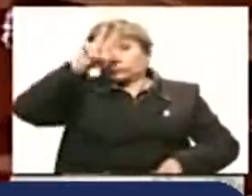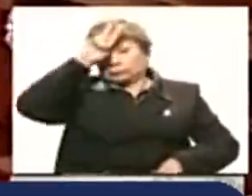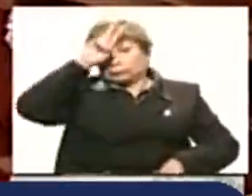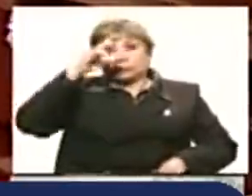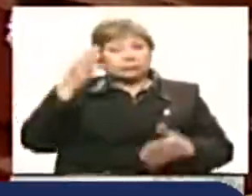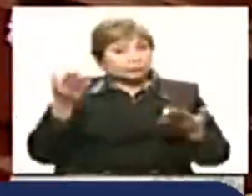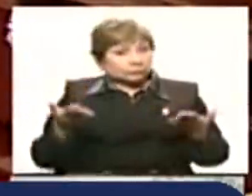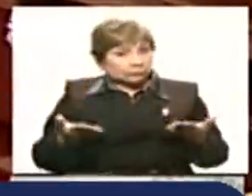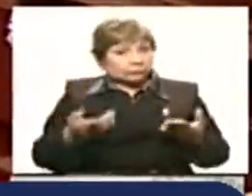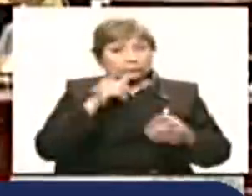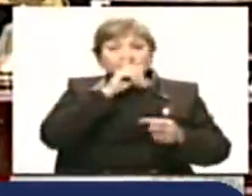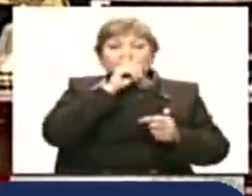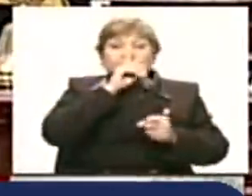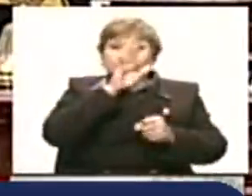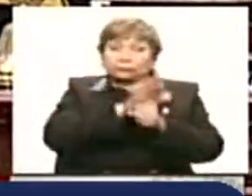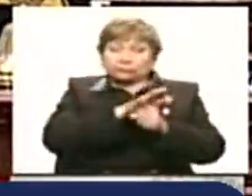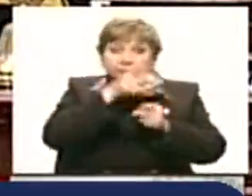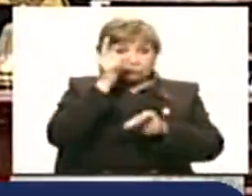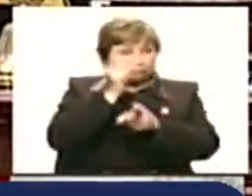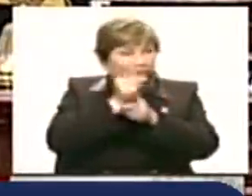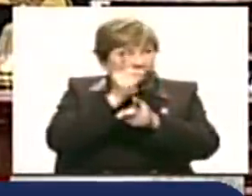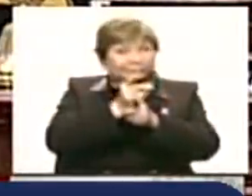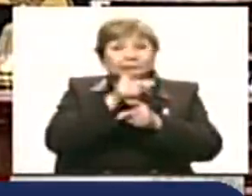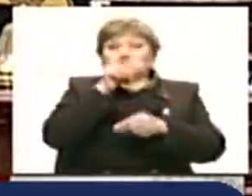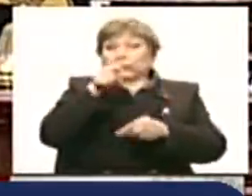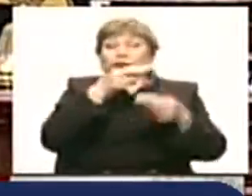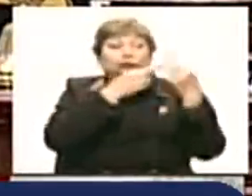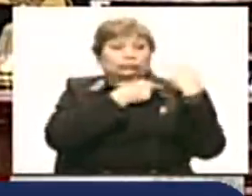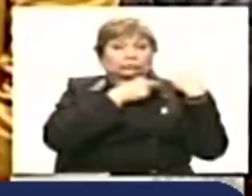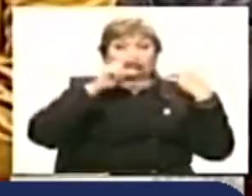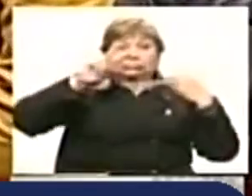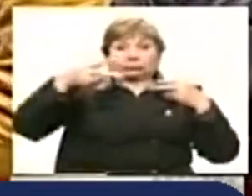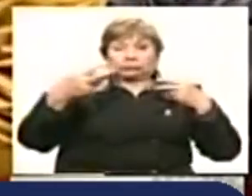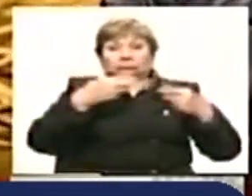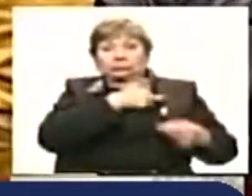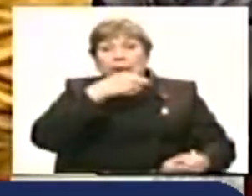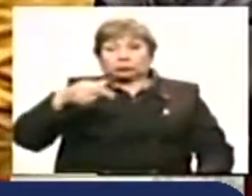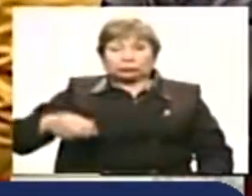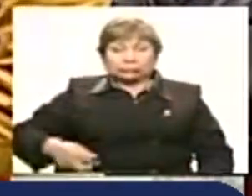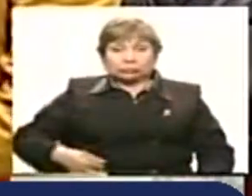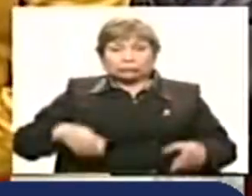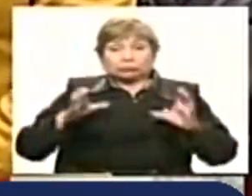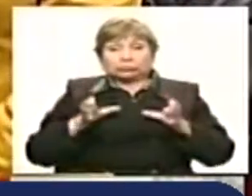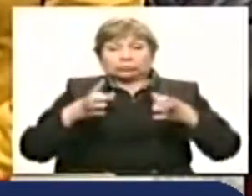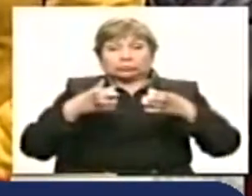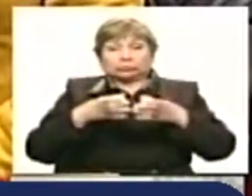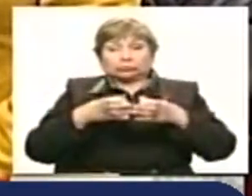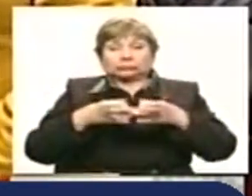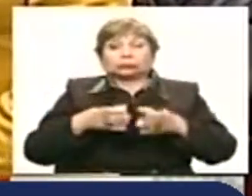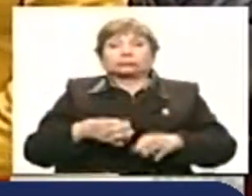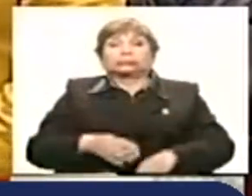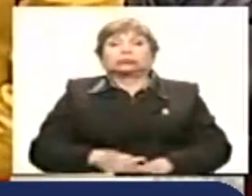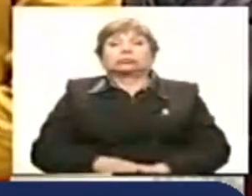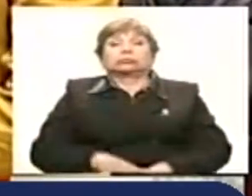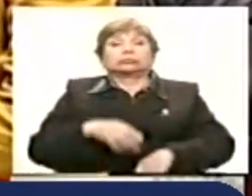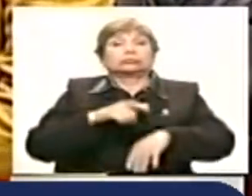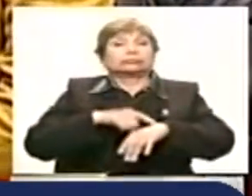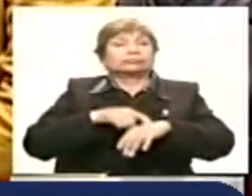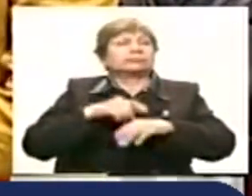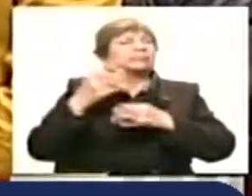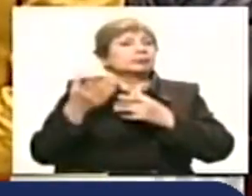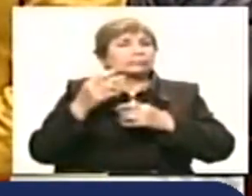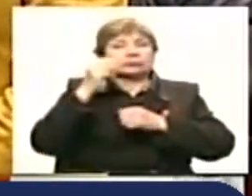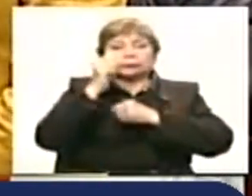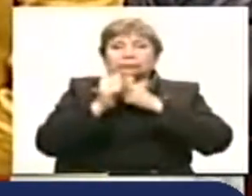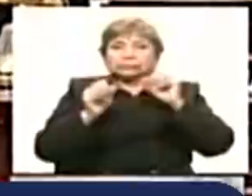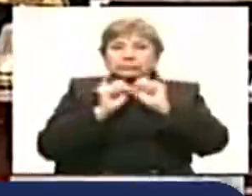patria cumplir fielmente el cargo de segundo vicepresidente del Congreso de la República para el periodo